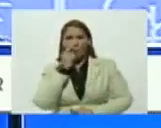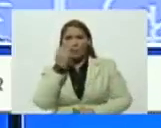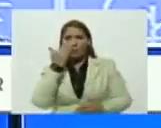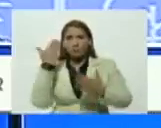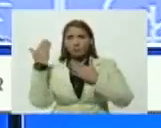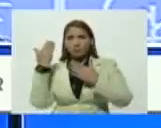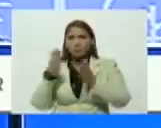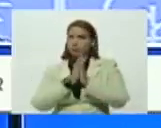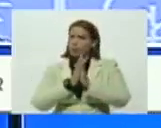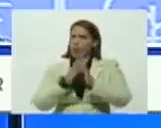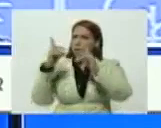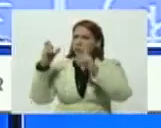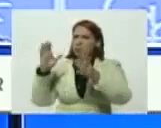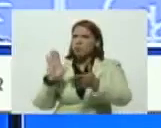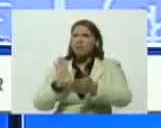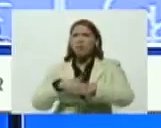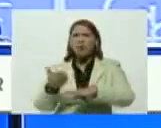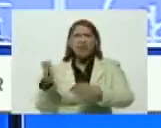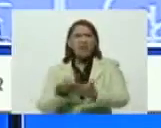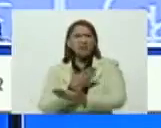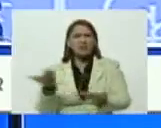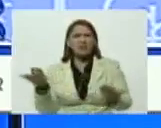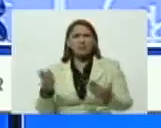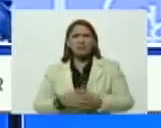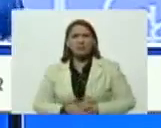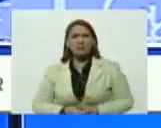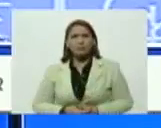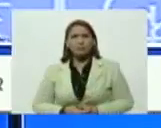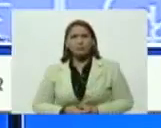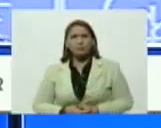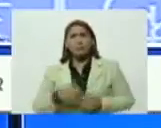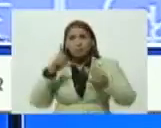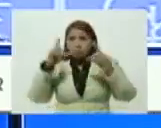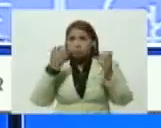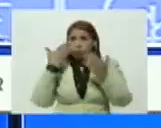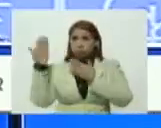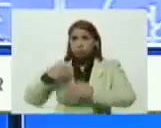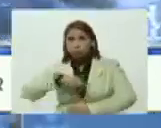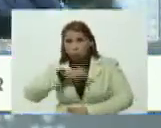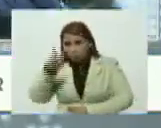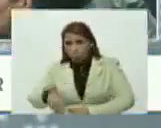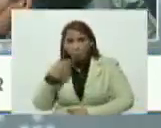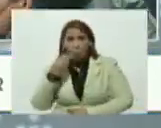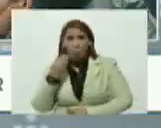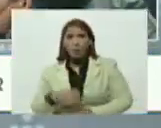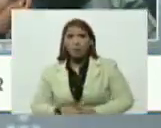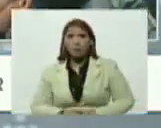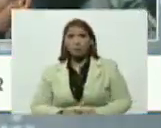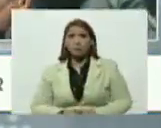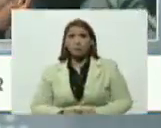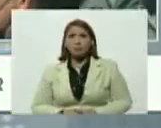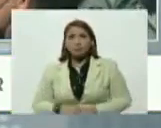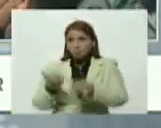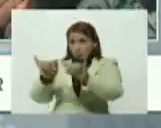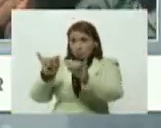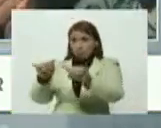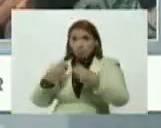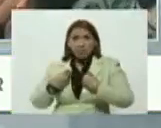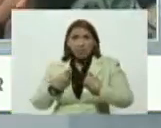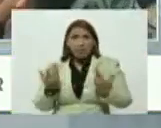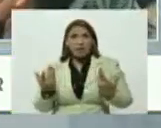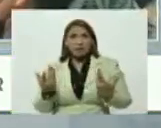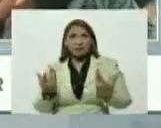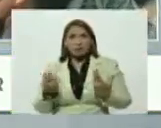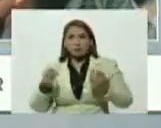quitan, Alfred Nazaret. Ahí están las imágenes de nuestros muchachos arriesgando su propia vida